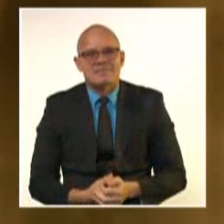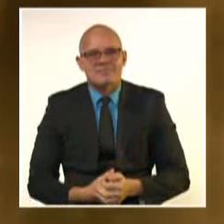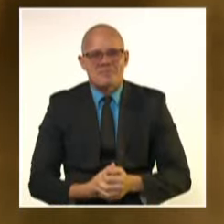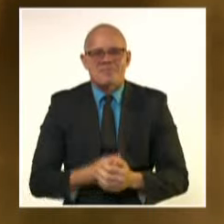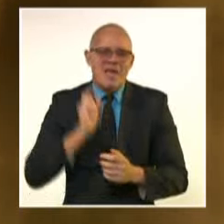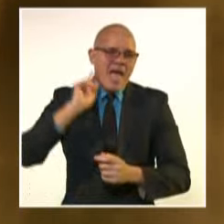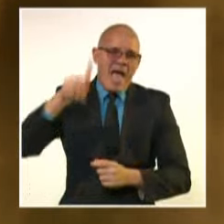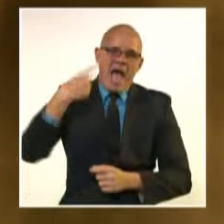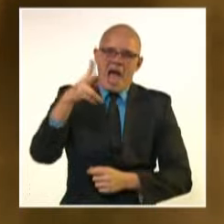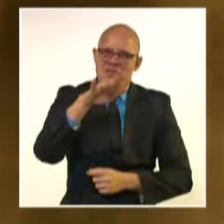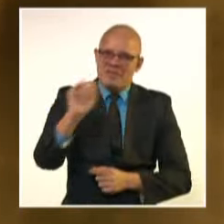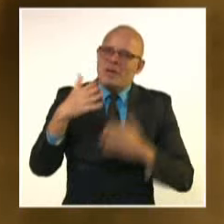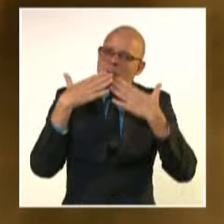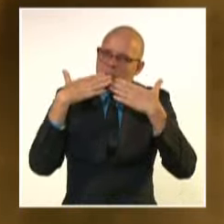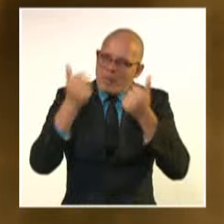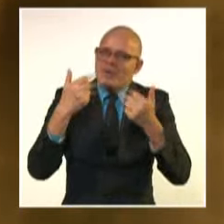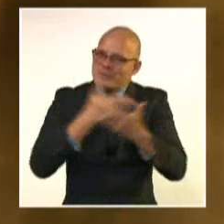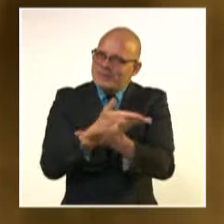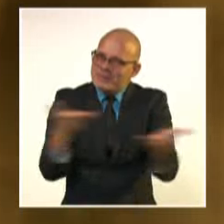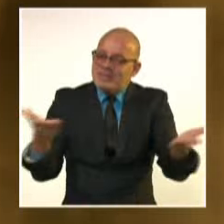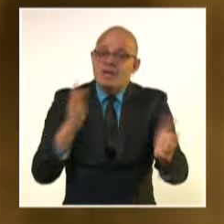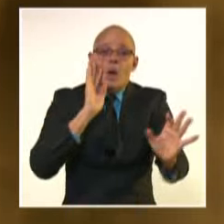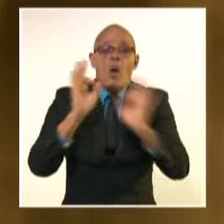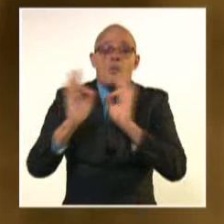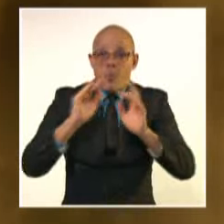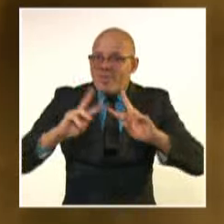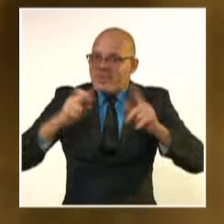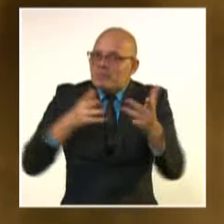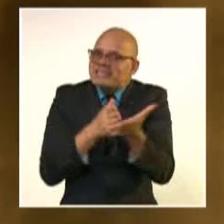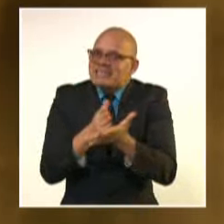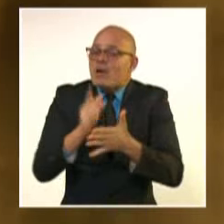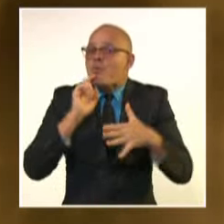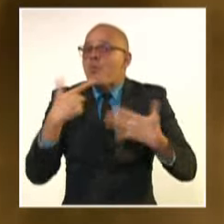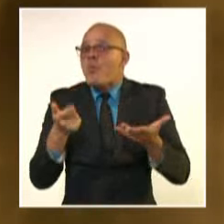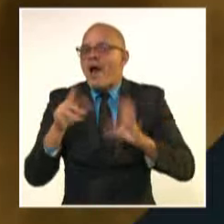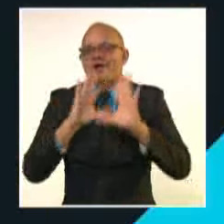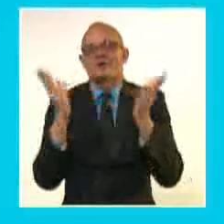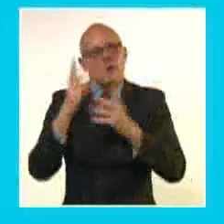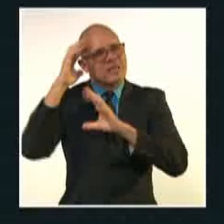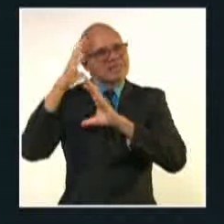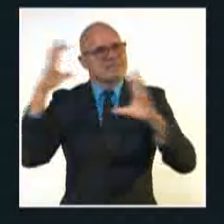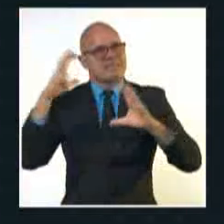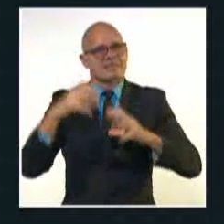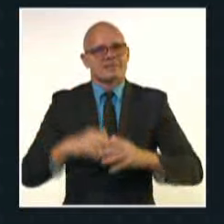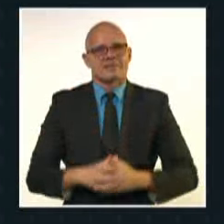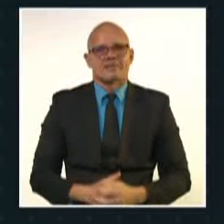2026 sea una oportunidad para reconstruir y crear desde el conocimiento.